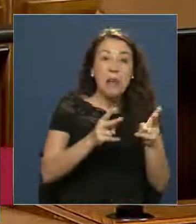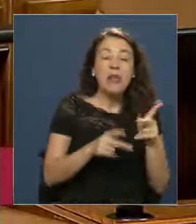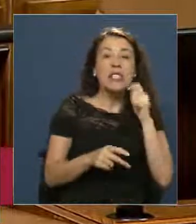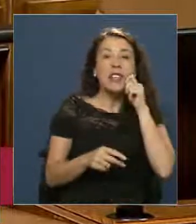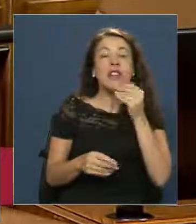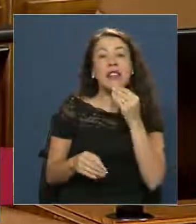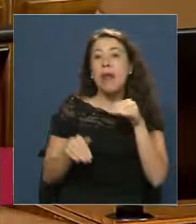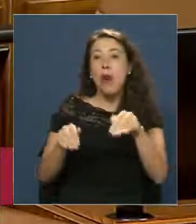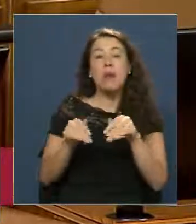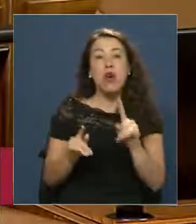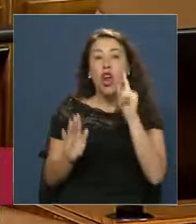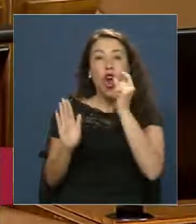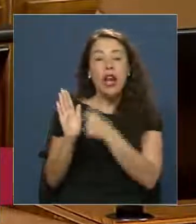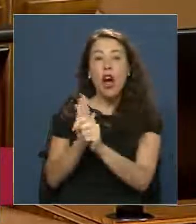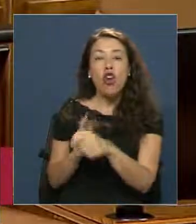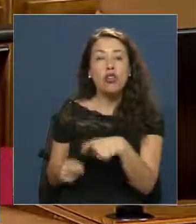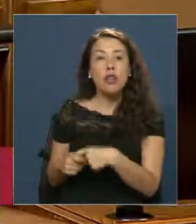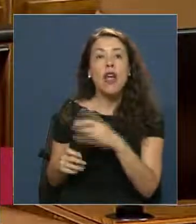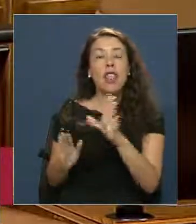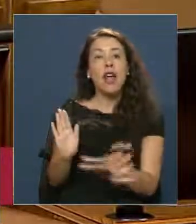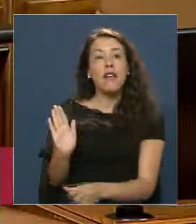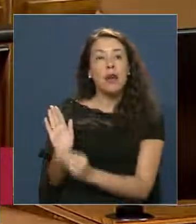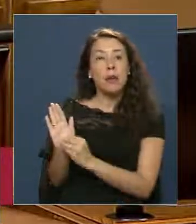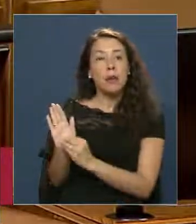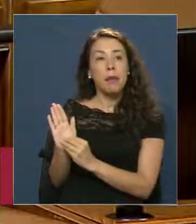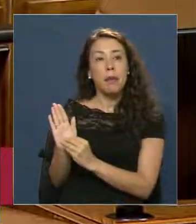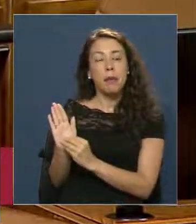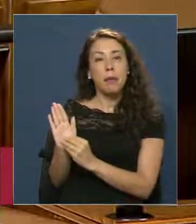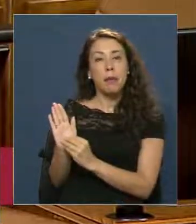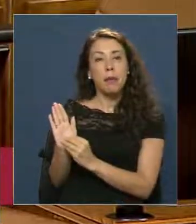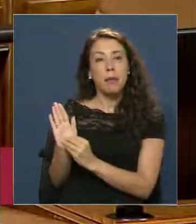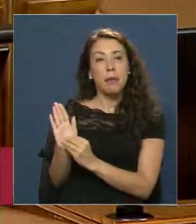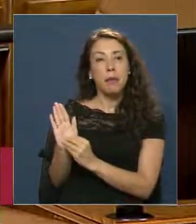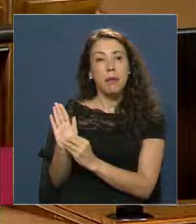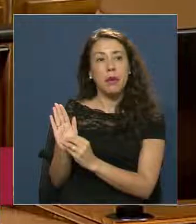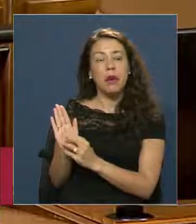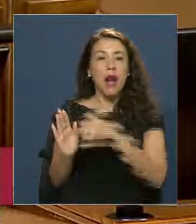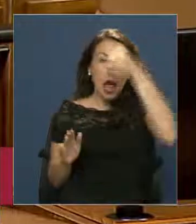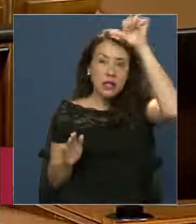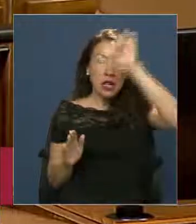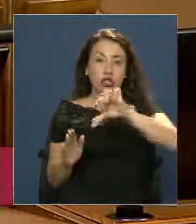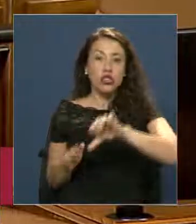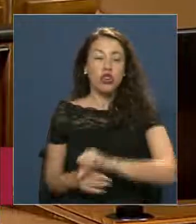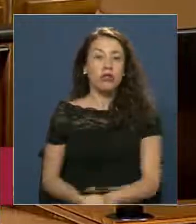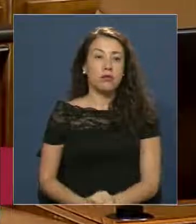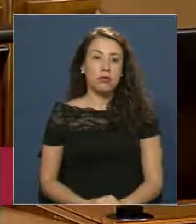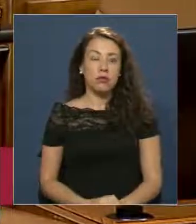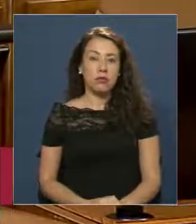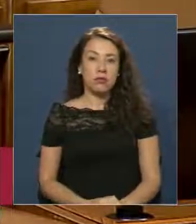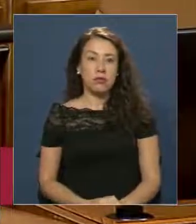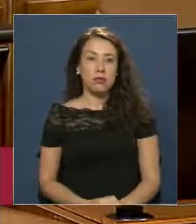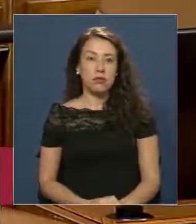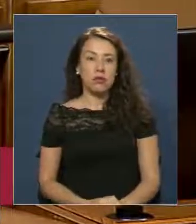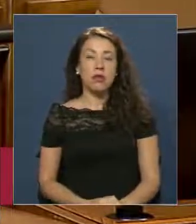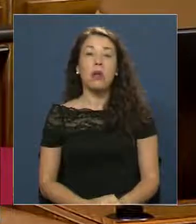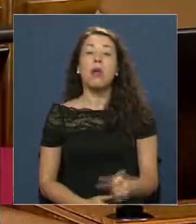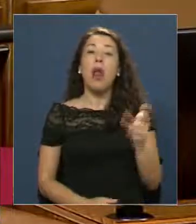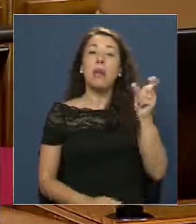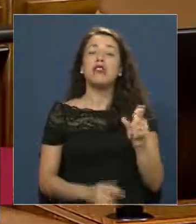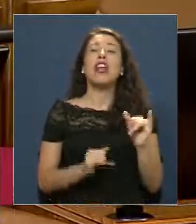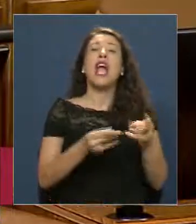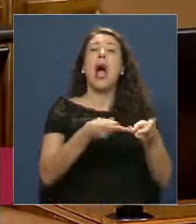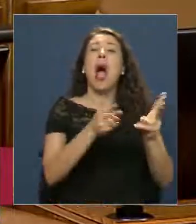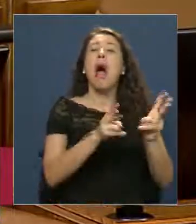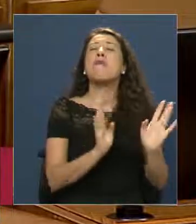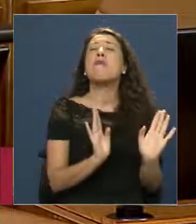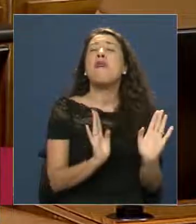tanto tiene que quedar incorporada dentro del reproche penal. Porque quien justifica las